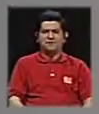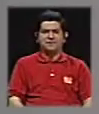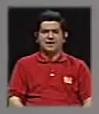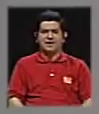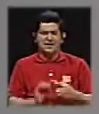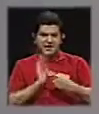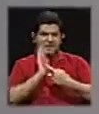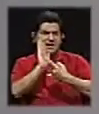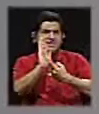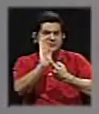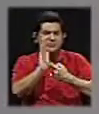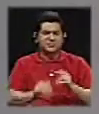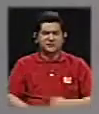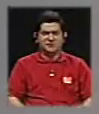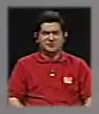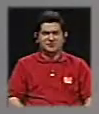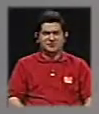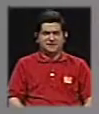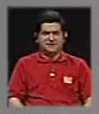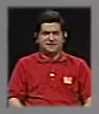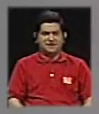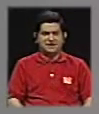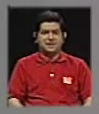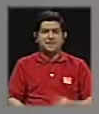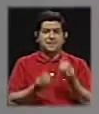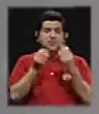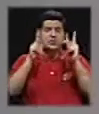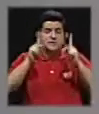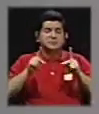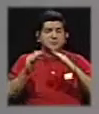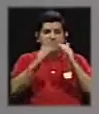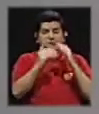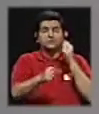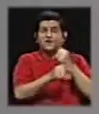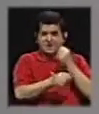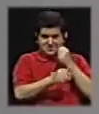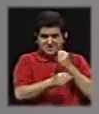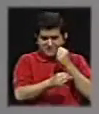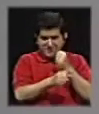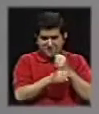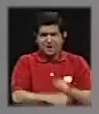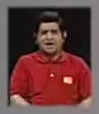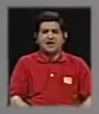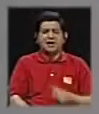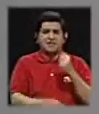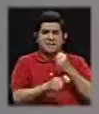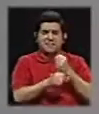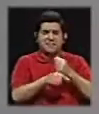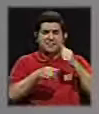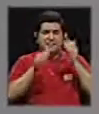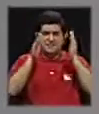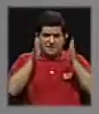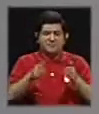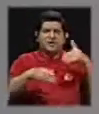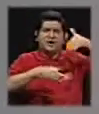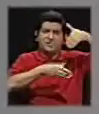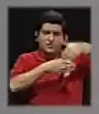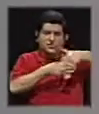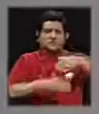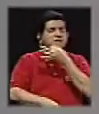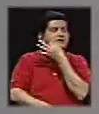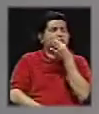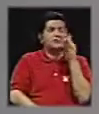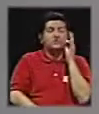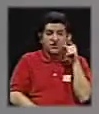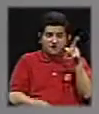manifiestas es si muchas de las personas de la comunidad trabajan como peones dentro de las fincas